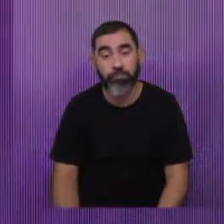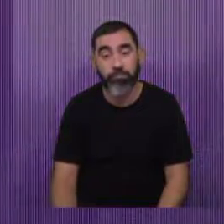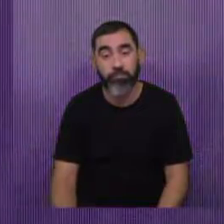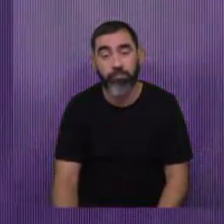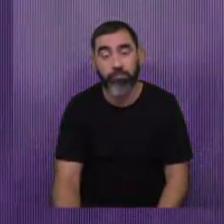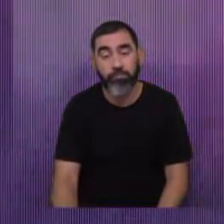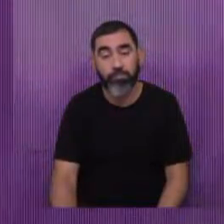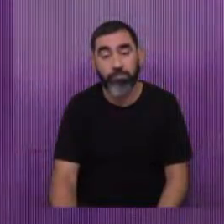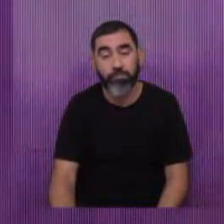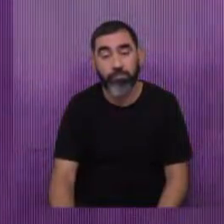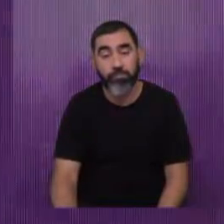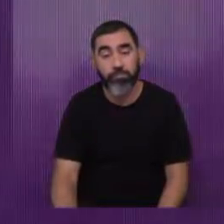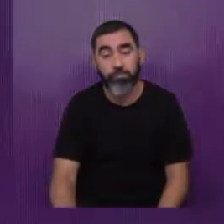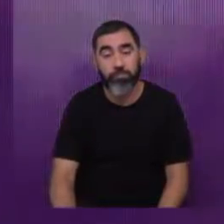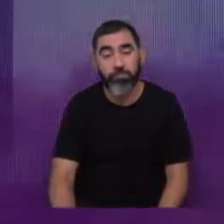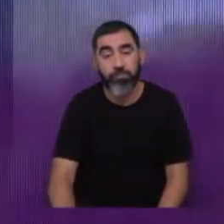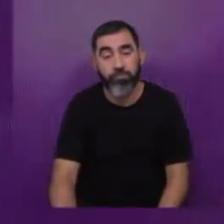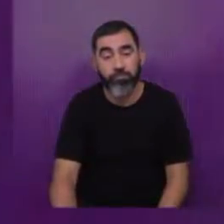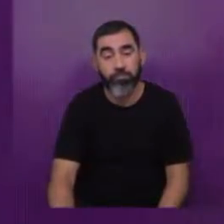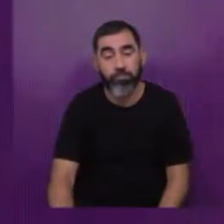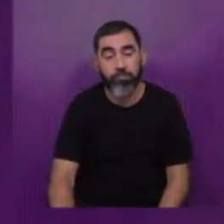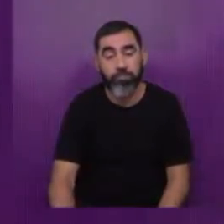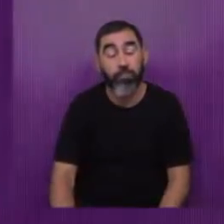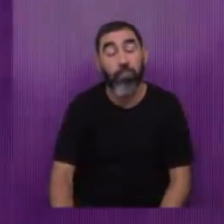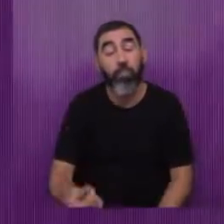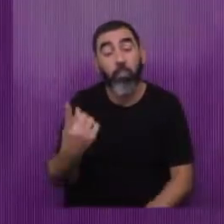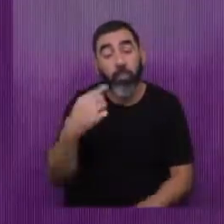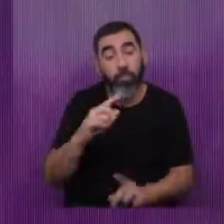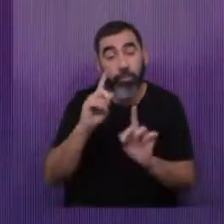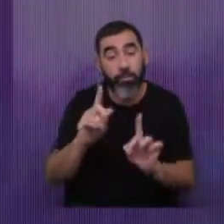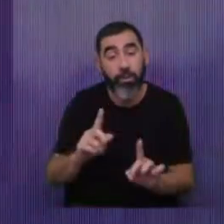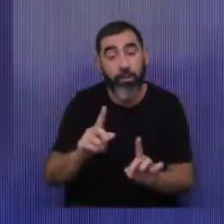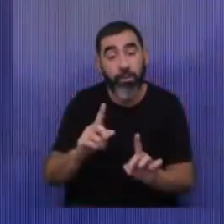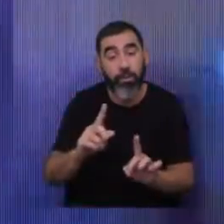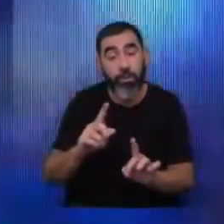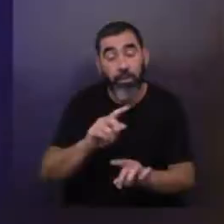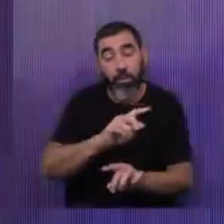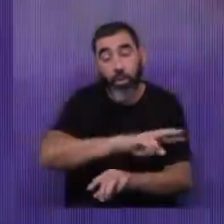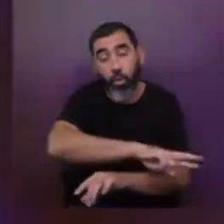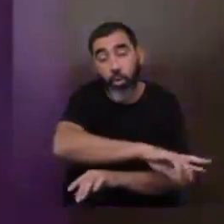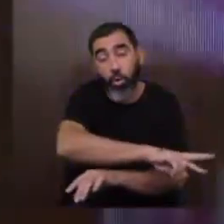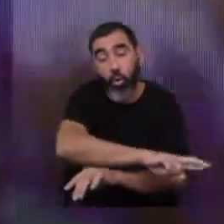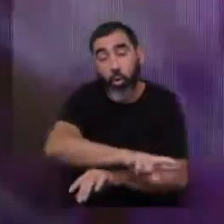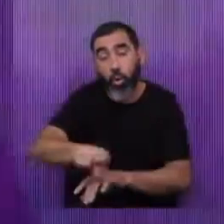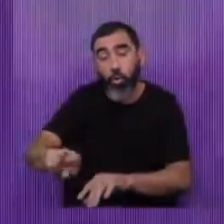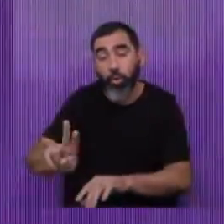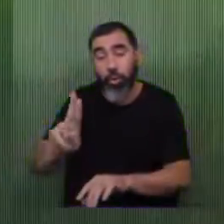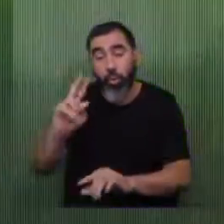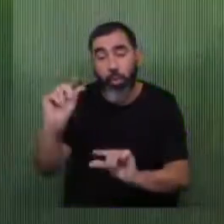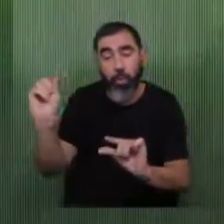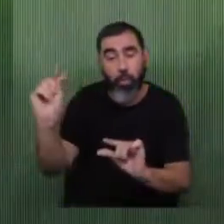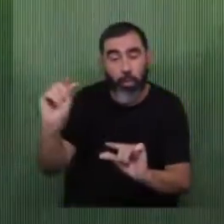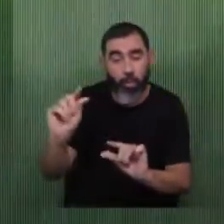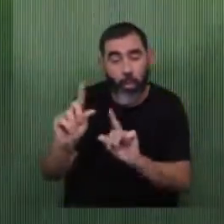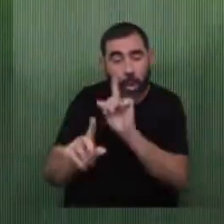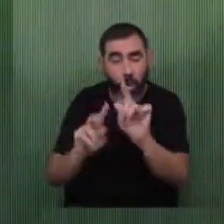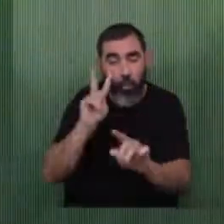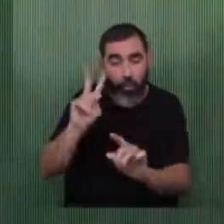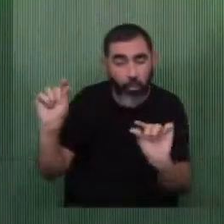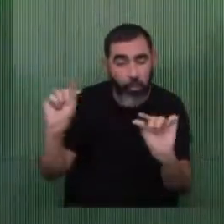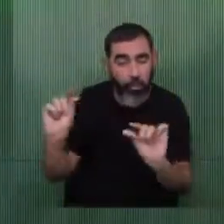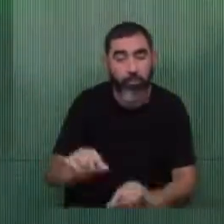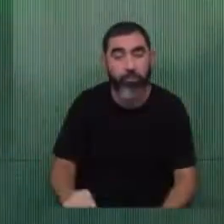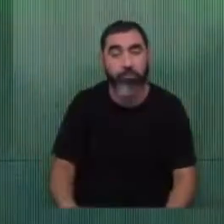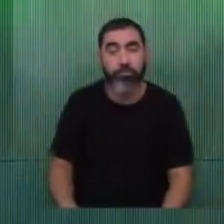se vieron mucho más a latitudes medias. Por eso incluso llegó hasta la costa de Uruguay, sí, muy en algunos puntos